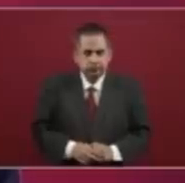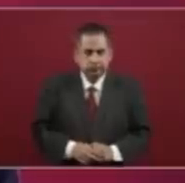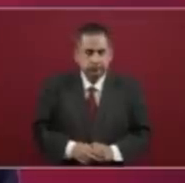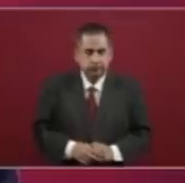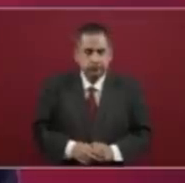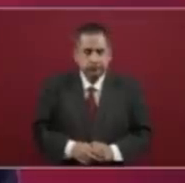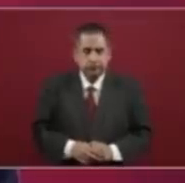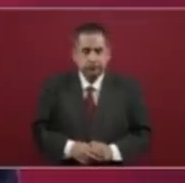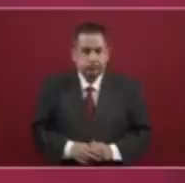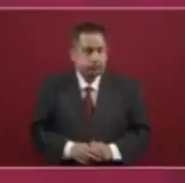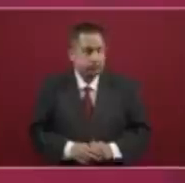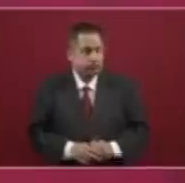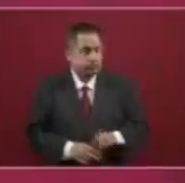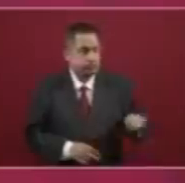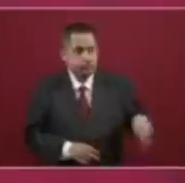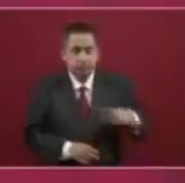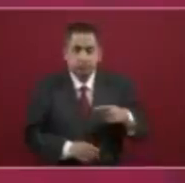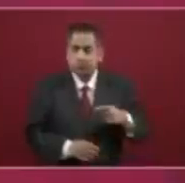estar